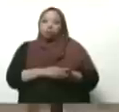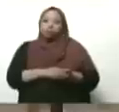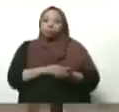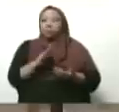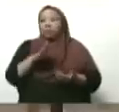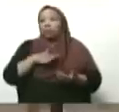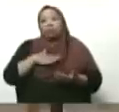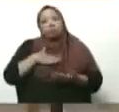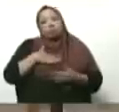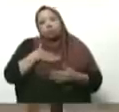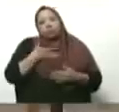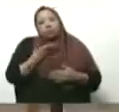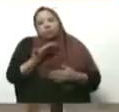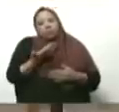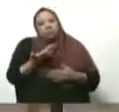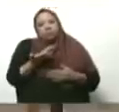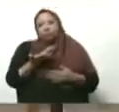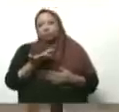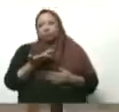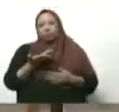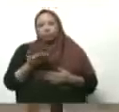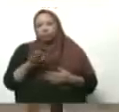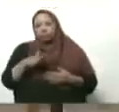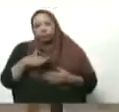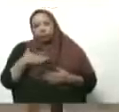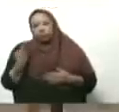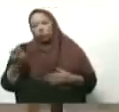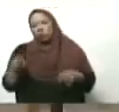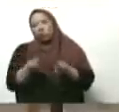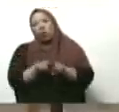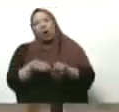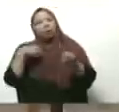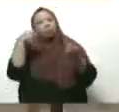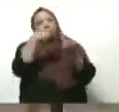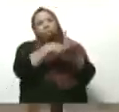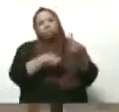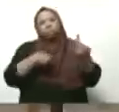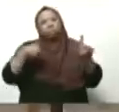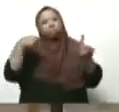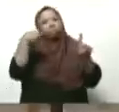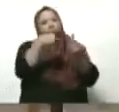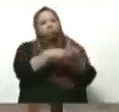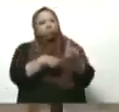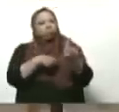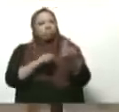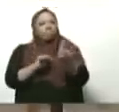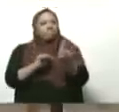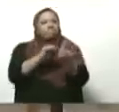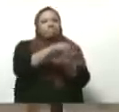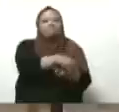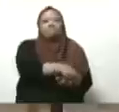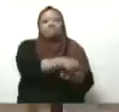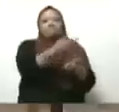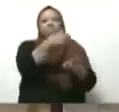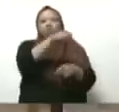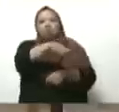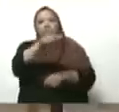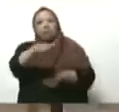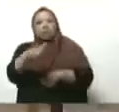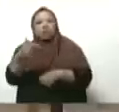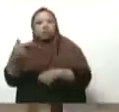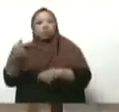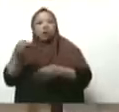nosotros otra lucha que no sea por un lado la de perseguir a los